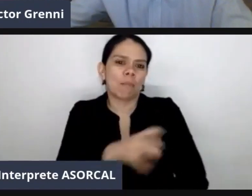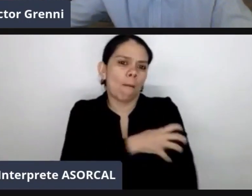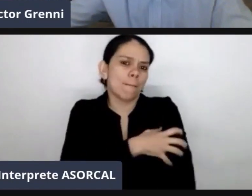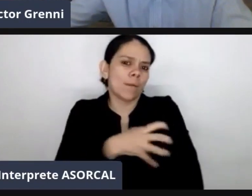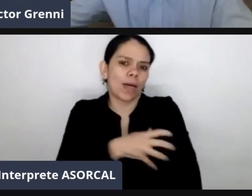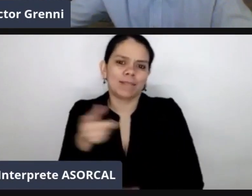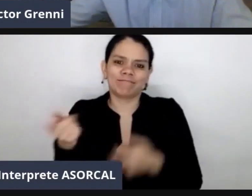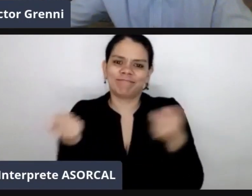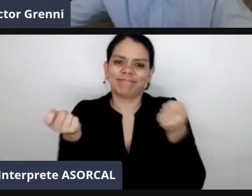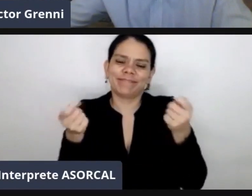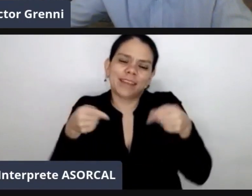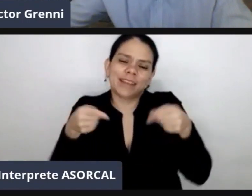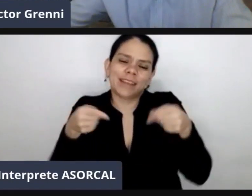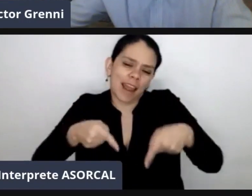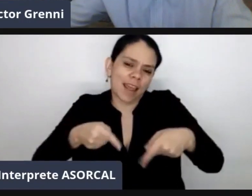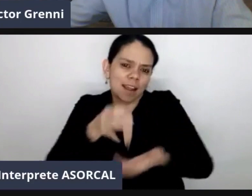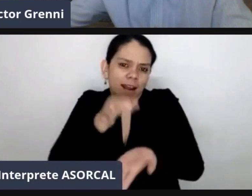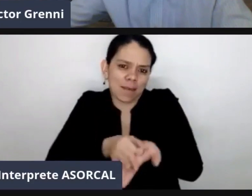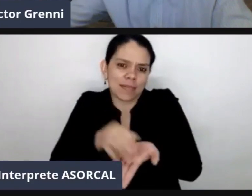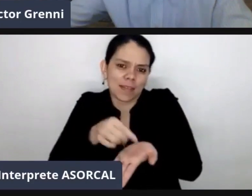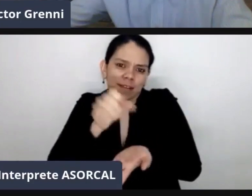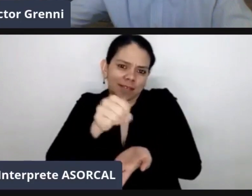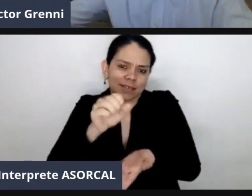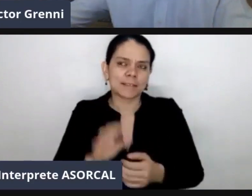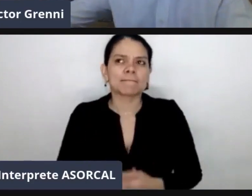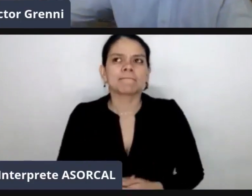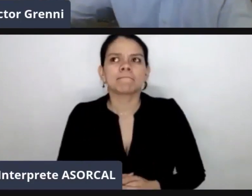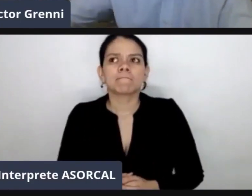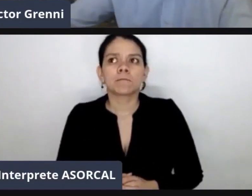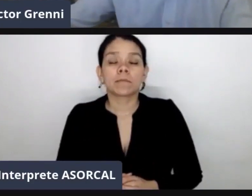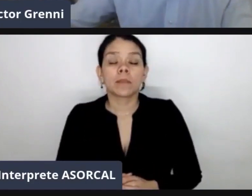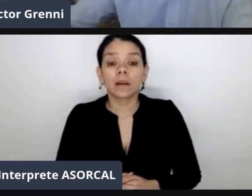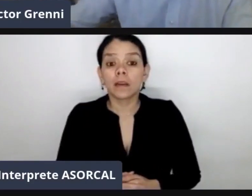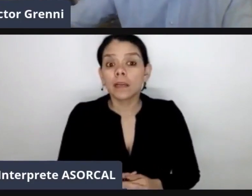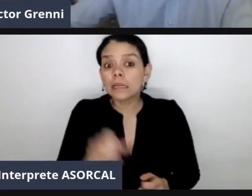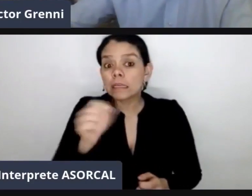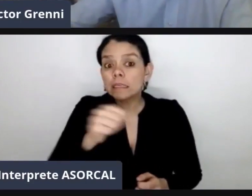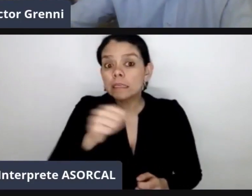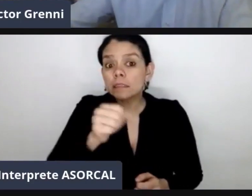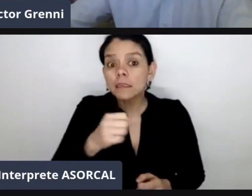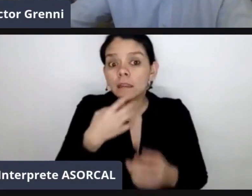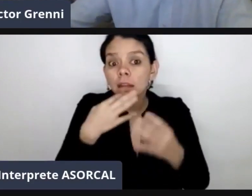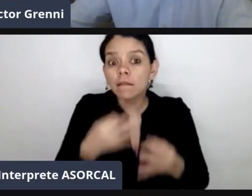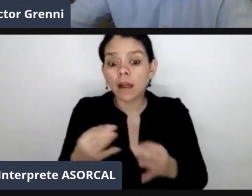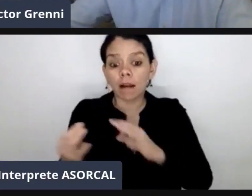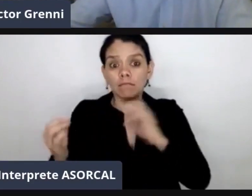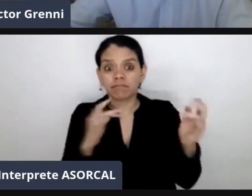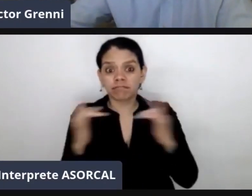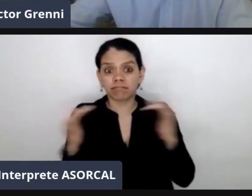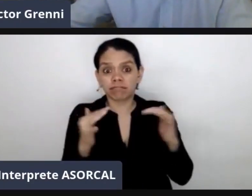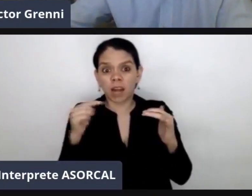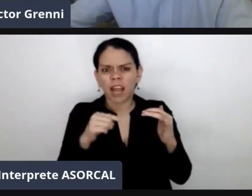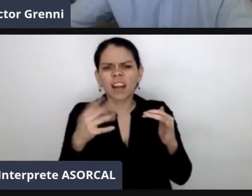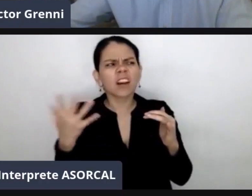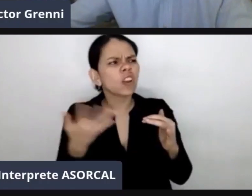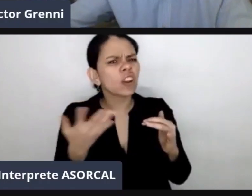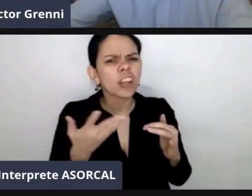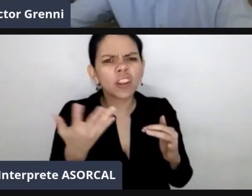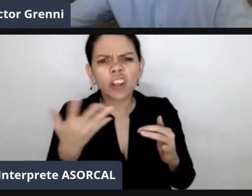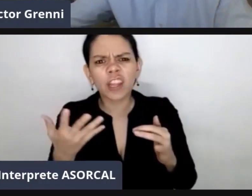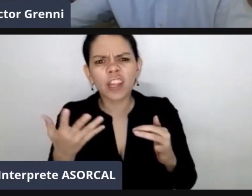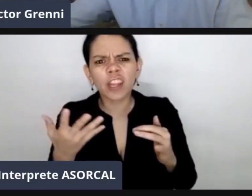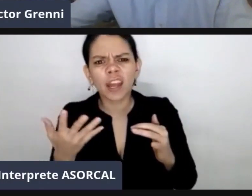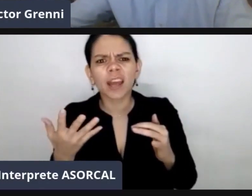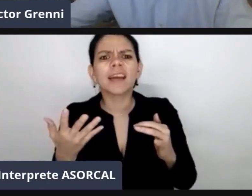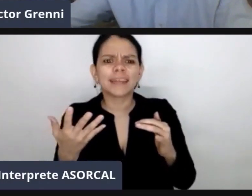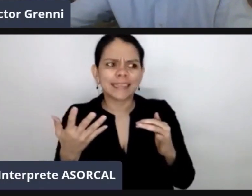se desarrolló en este quebrada geografía salvadoreña.